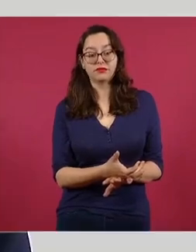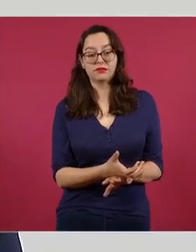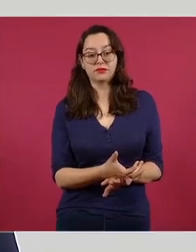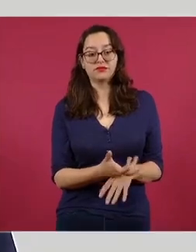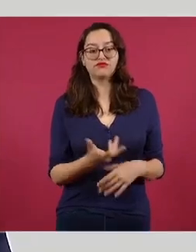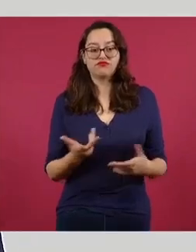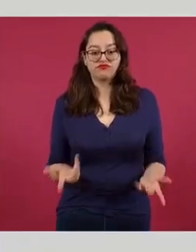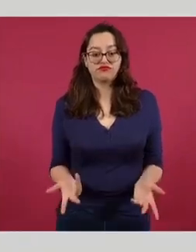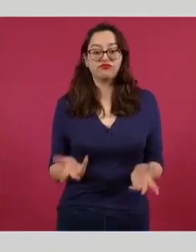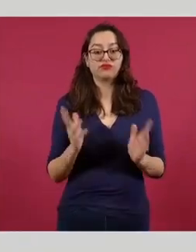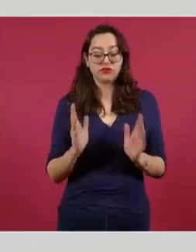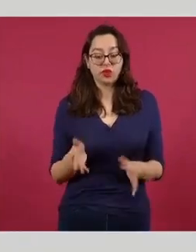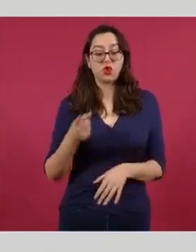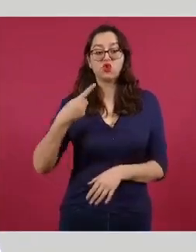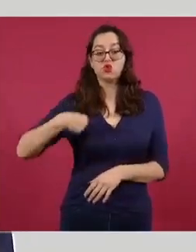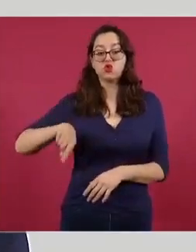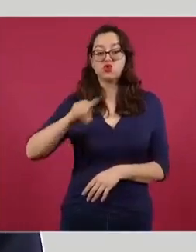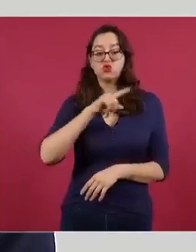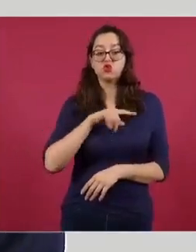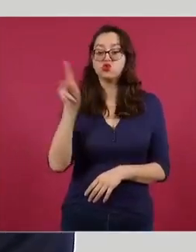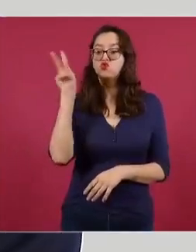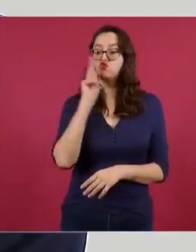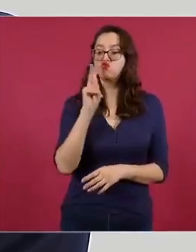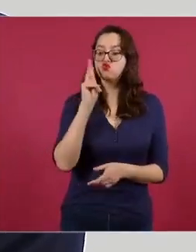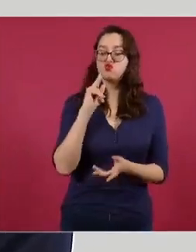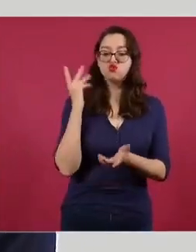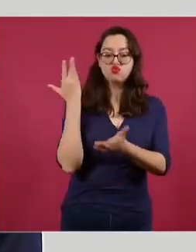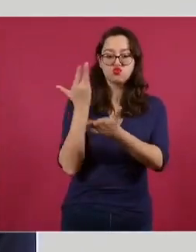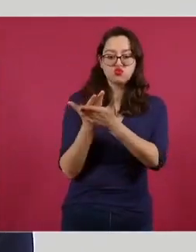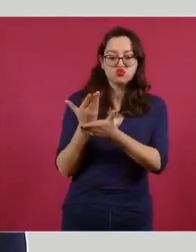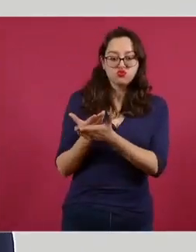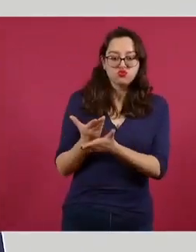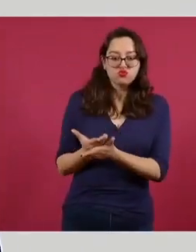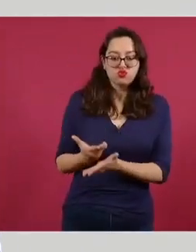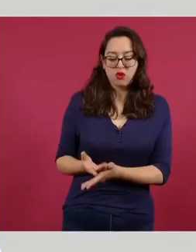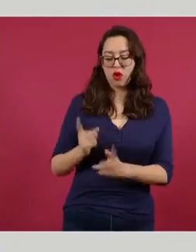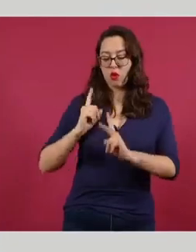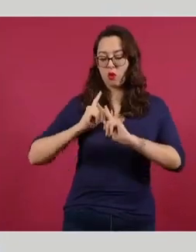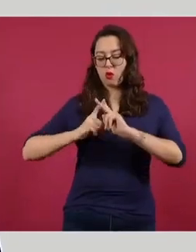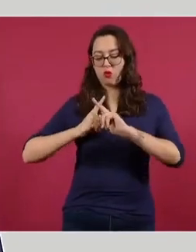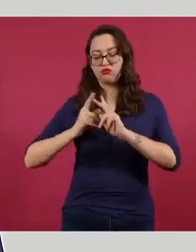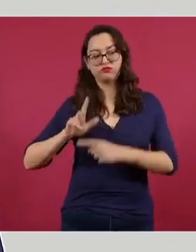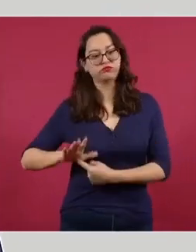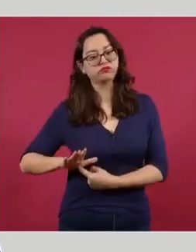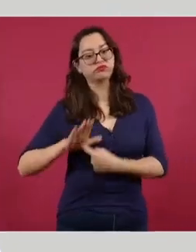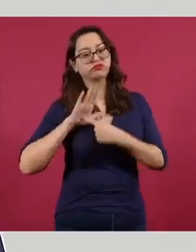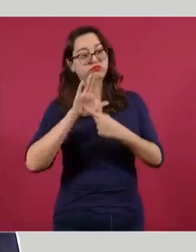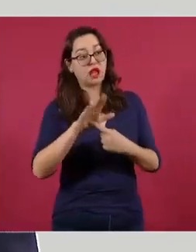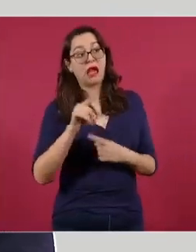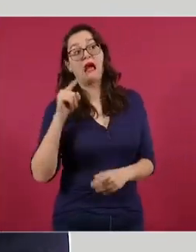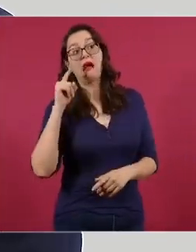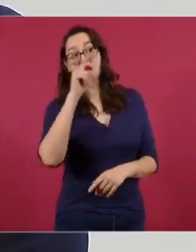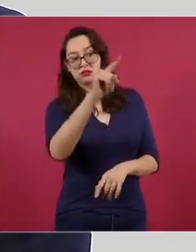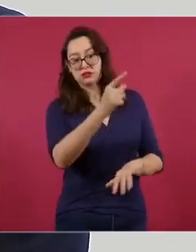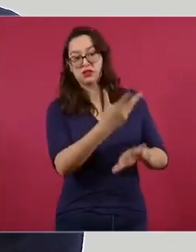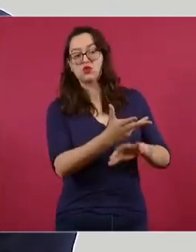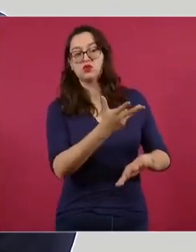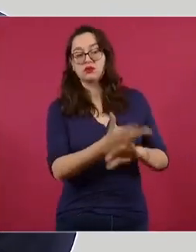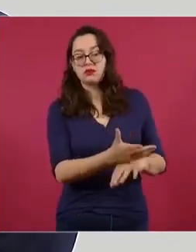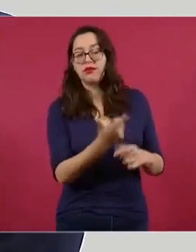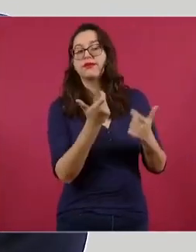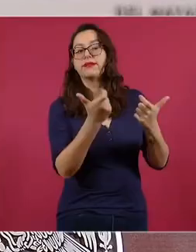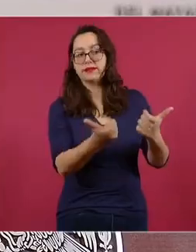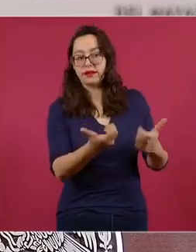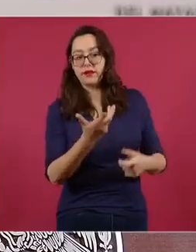lo demostramos ante el tribunal, porque el dinero está y ha estado desde que